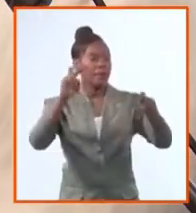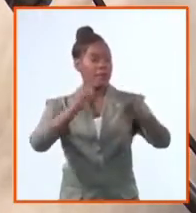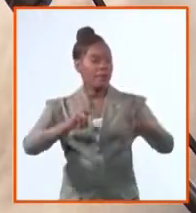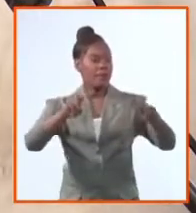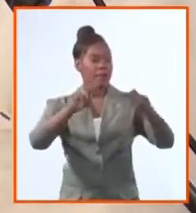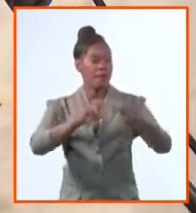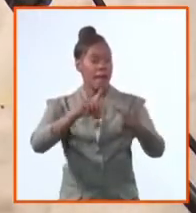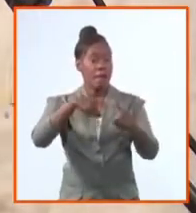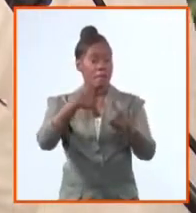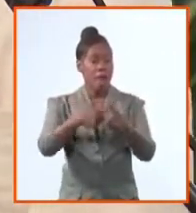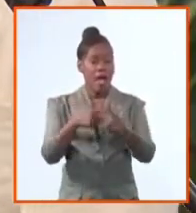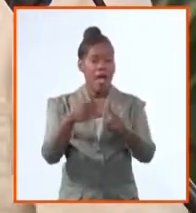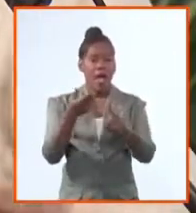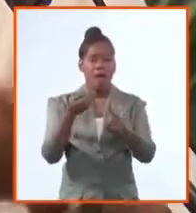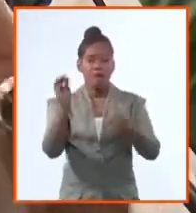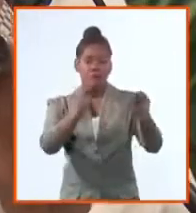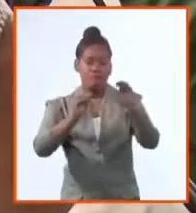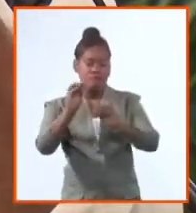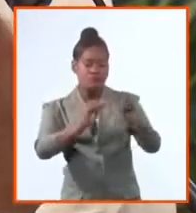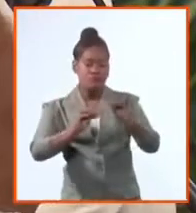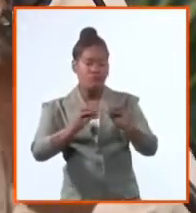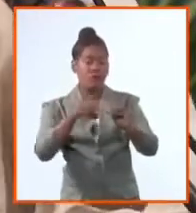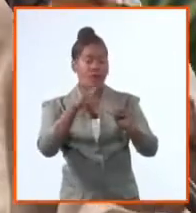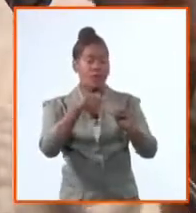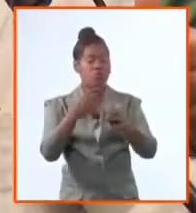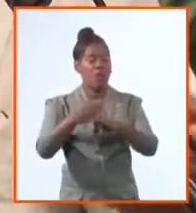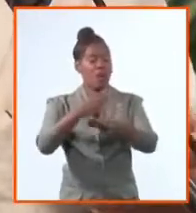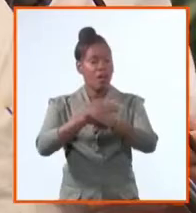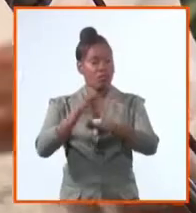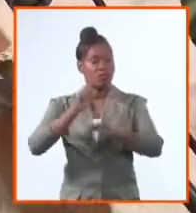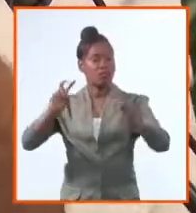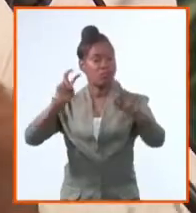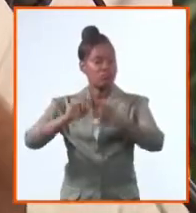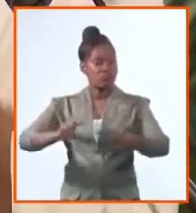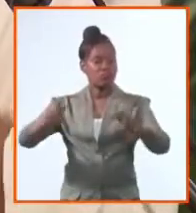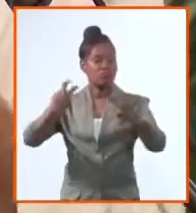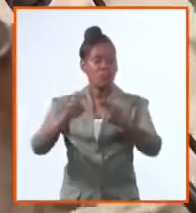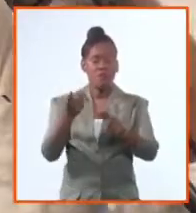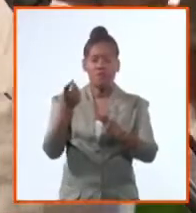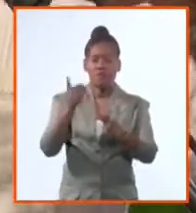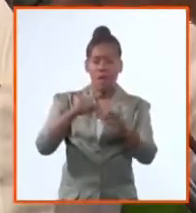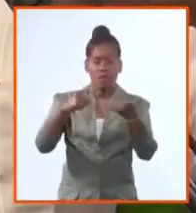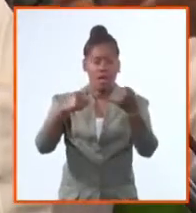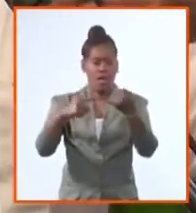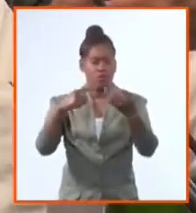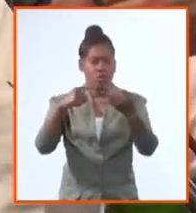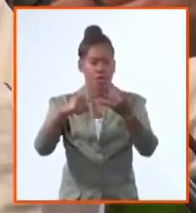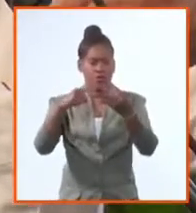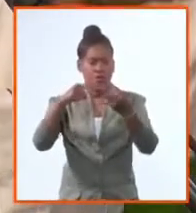tiene que ser un objeto de estudio y un desafío a la creatividad porque